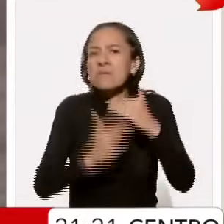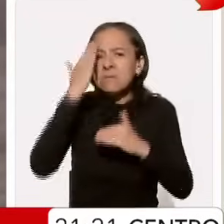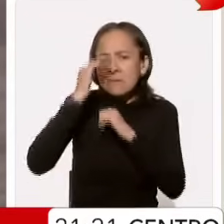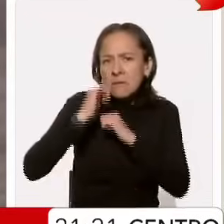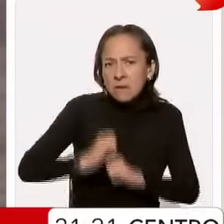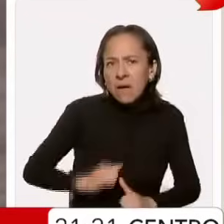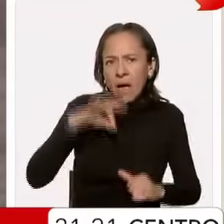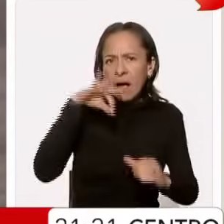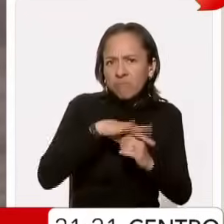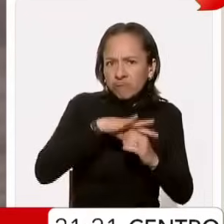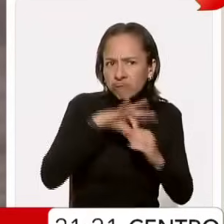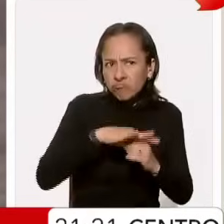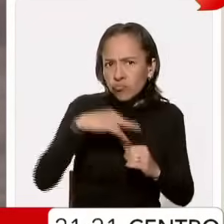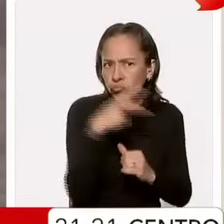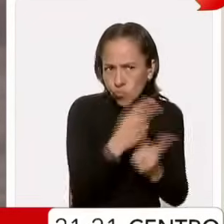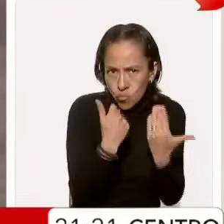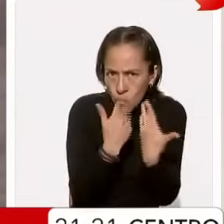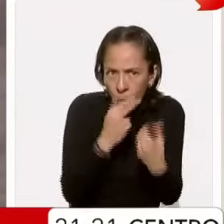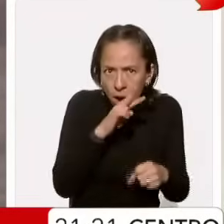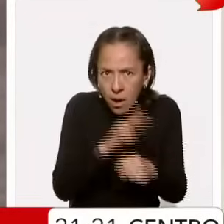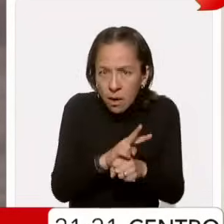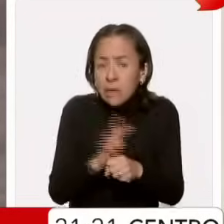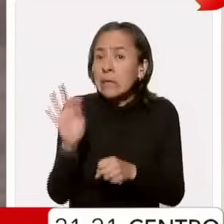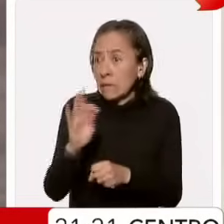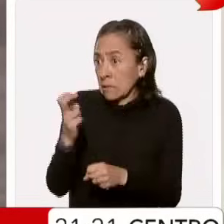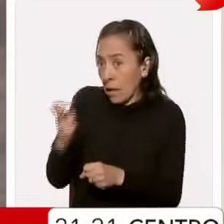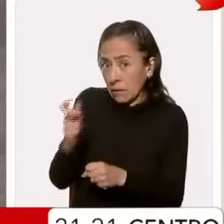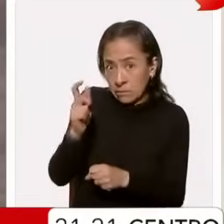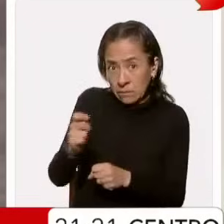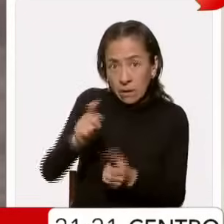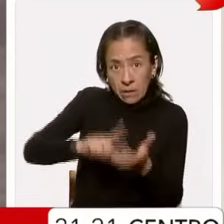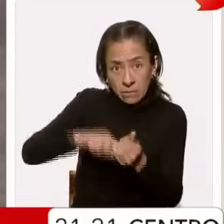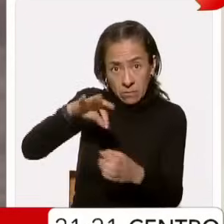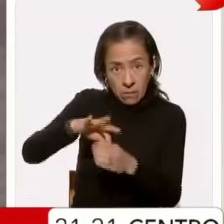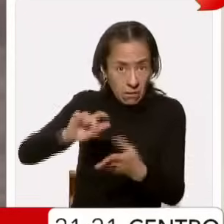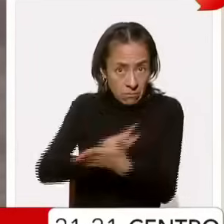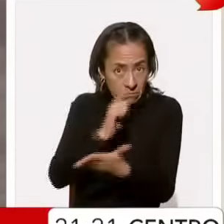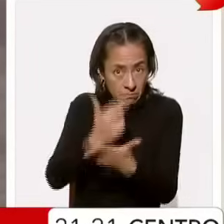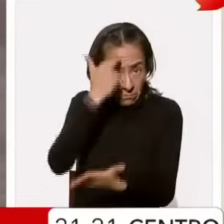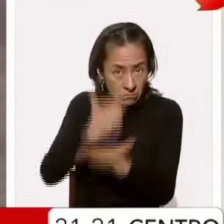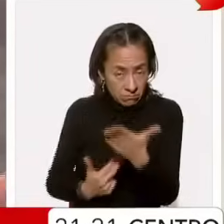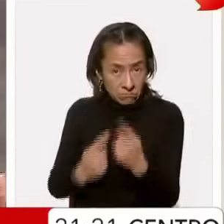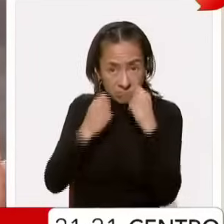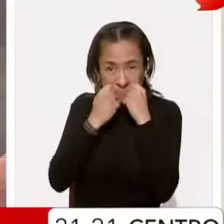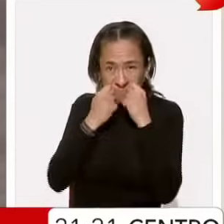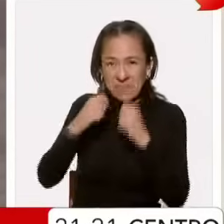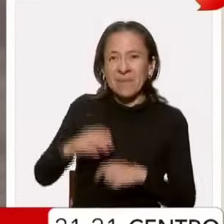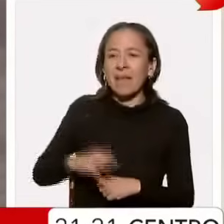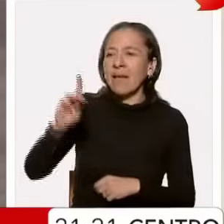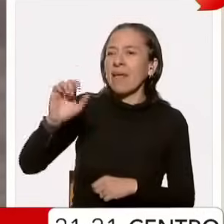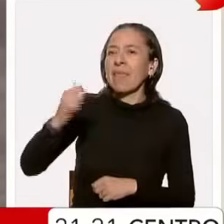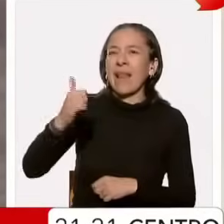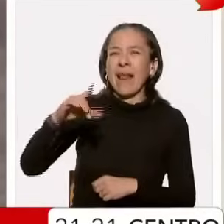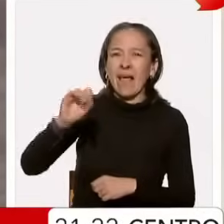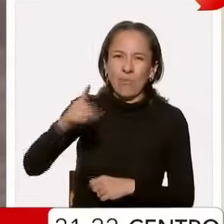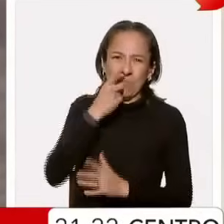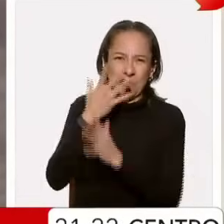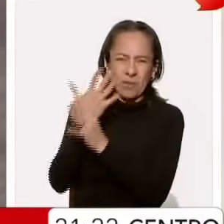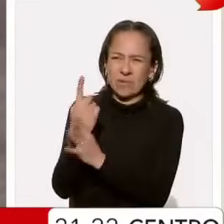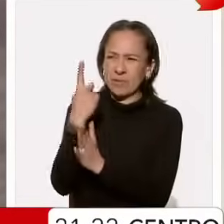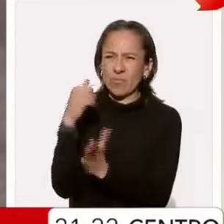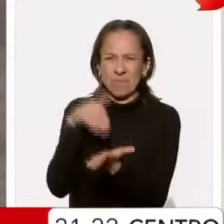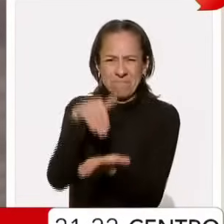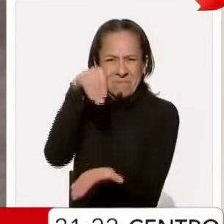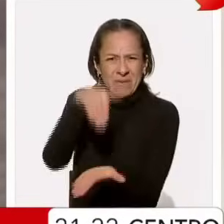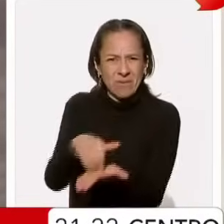una cosa que además podría suponer un delito electoral. Estaba oyendo a Mario Delgado hablar de $1 millón semanales en el